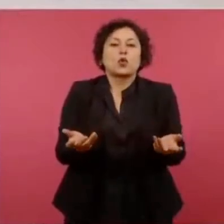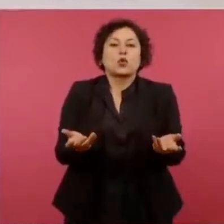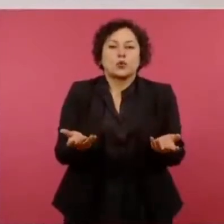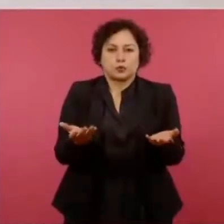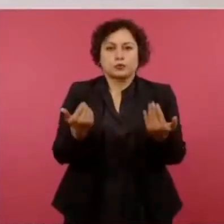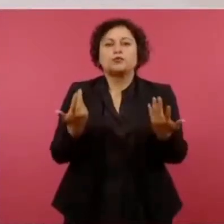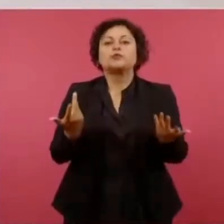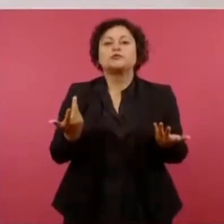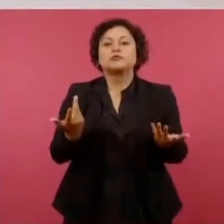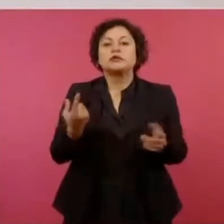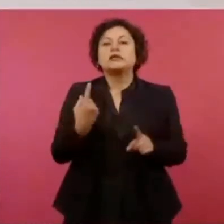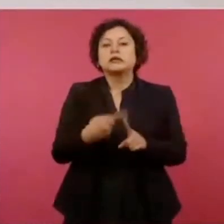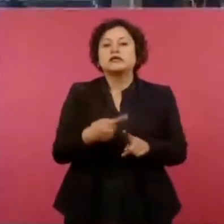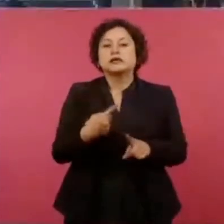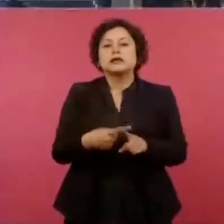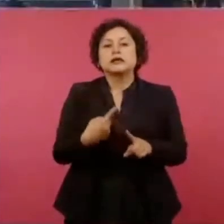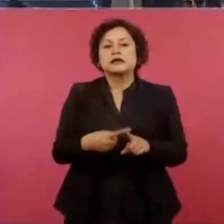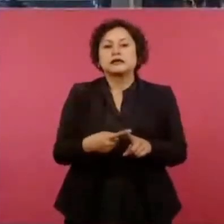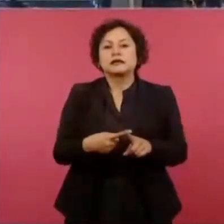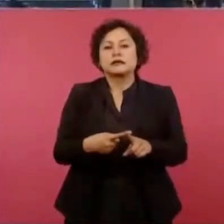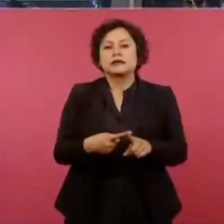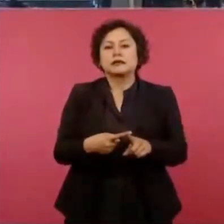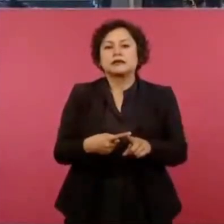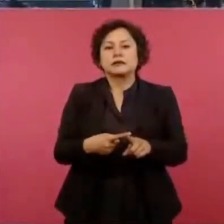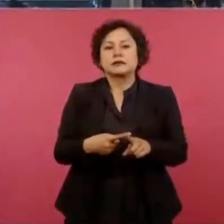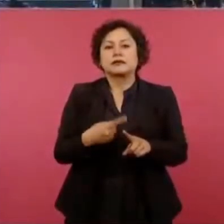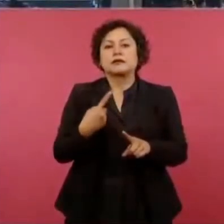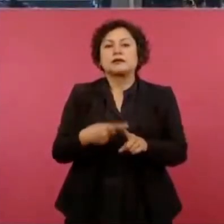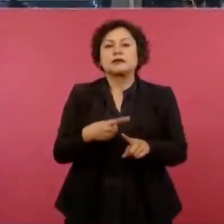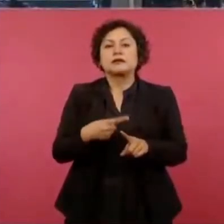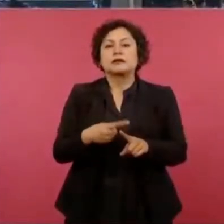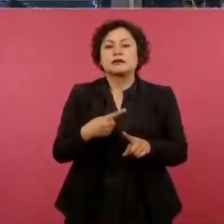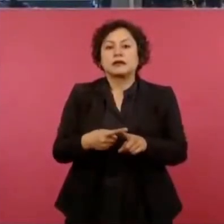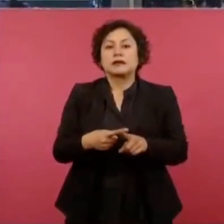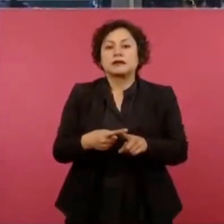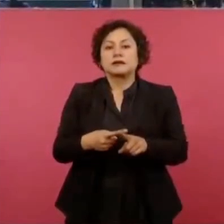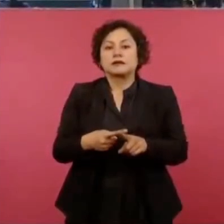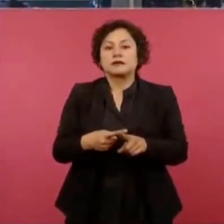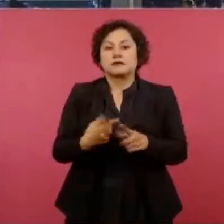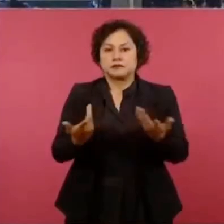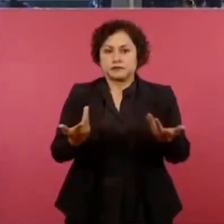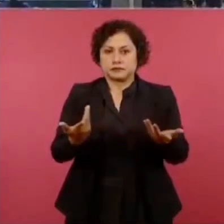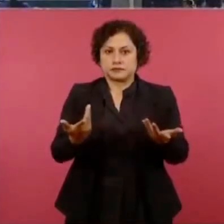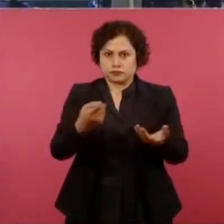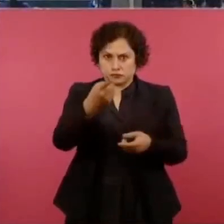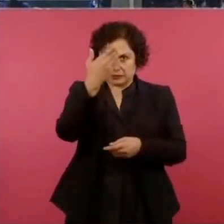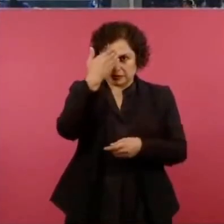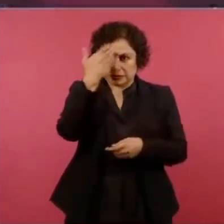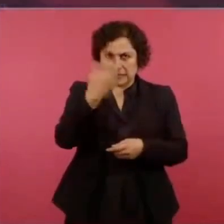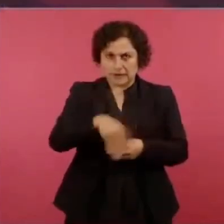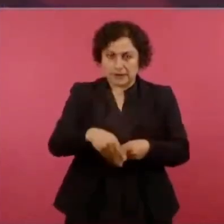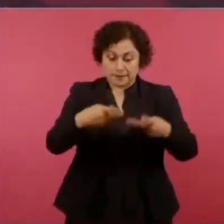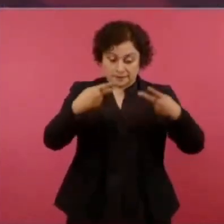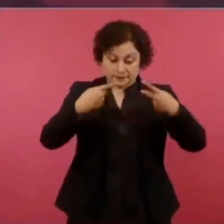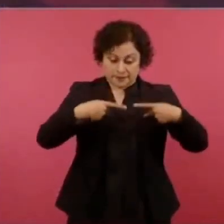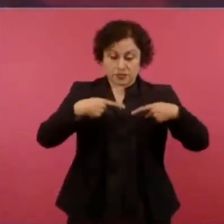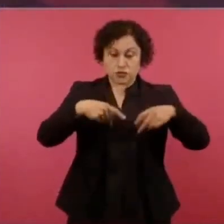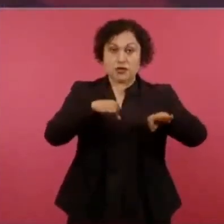los mantiene? Pues a todos los servidores públicos nos mantiene el pueblo,